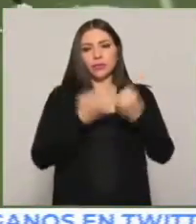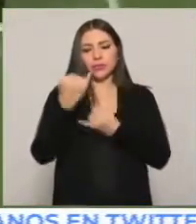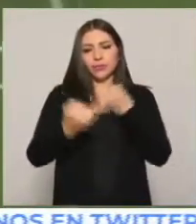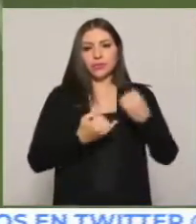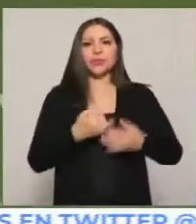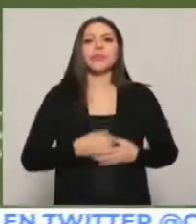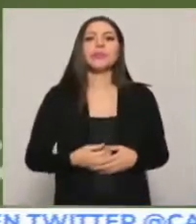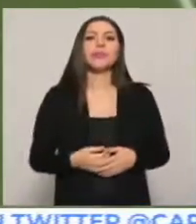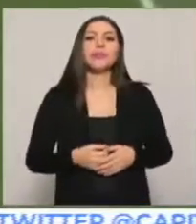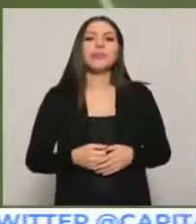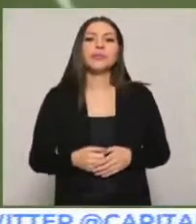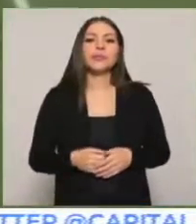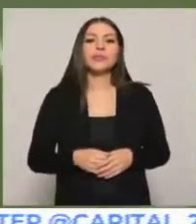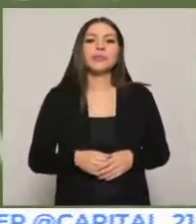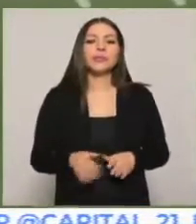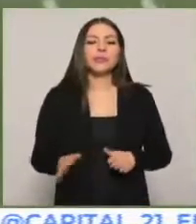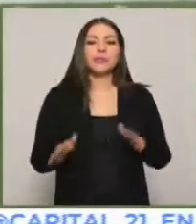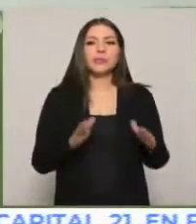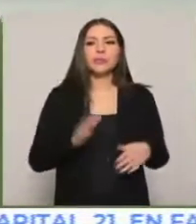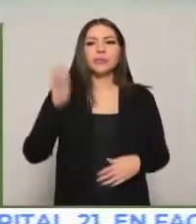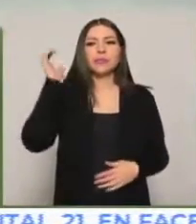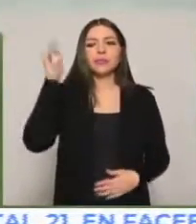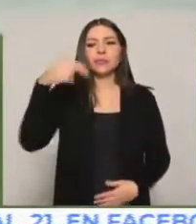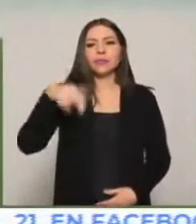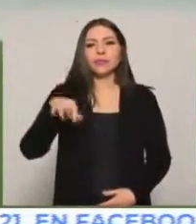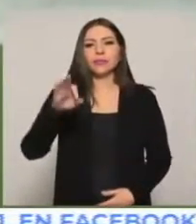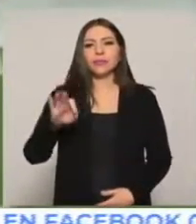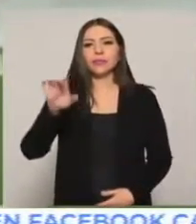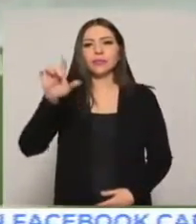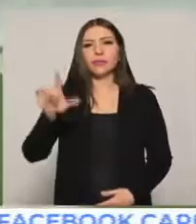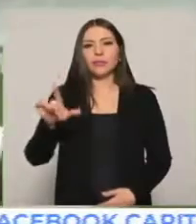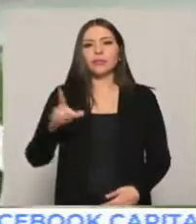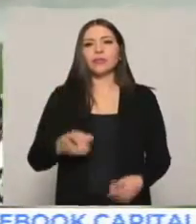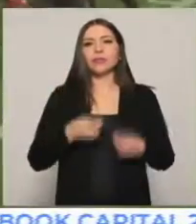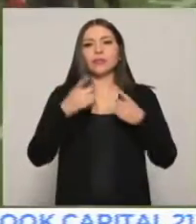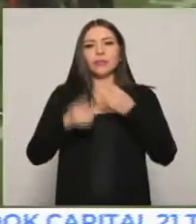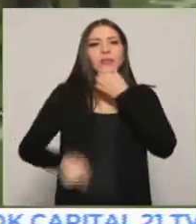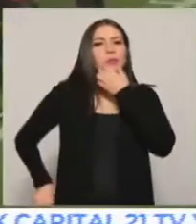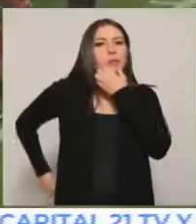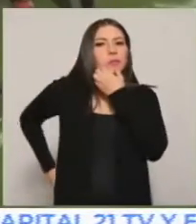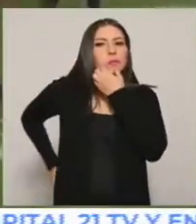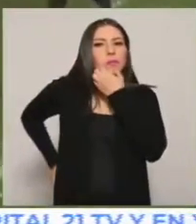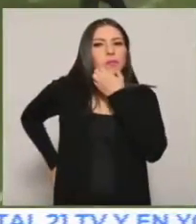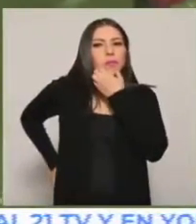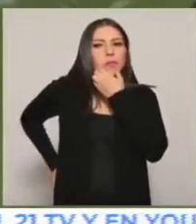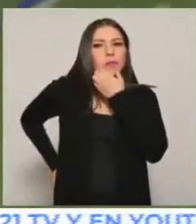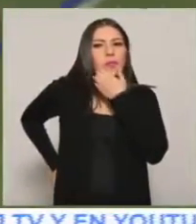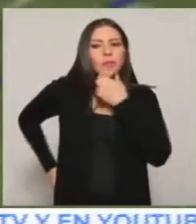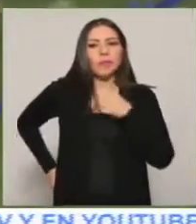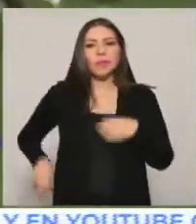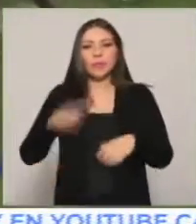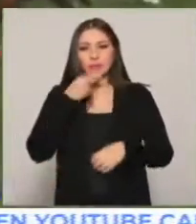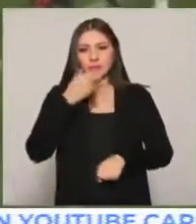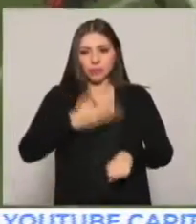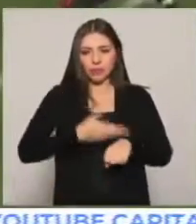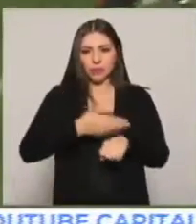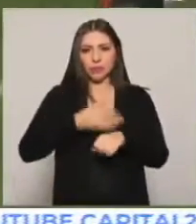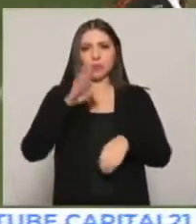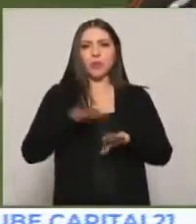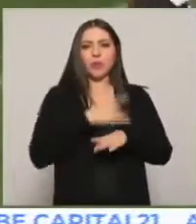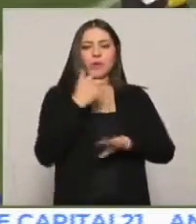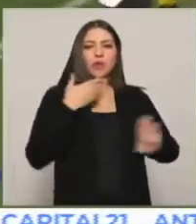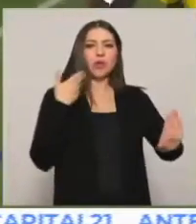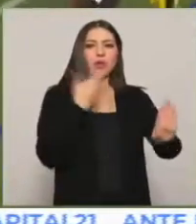La NFL habilitó al ala cerrada de los Cafés de Cleveland, Myles Garrett, quien tenía una sanción indefinida por una agresión al quarterback de